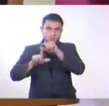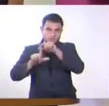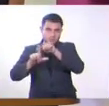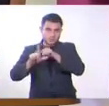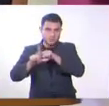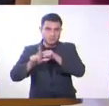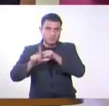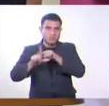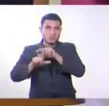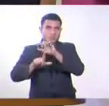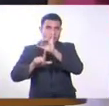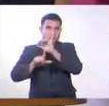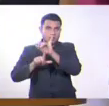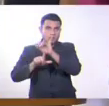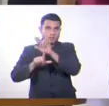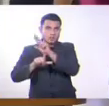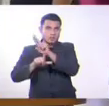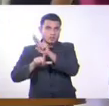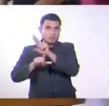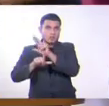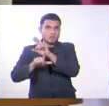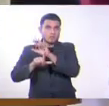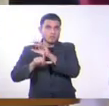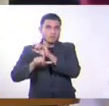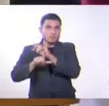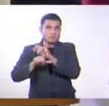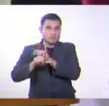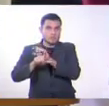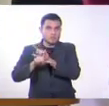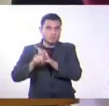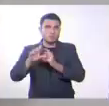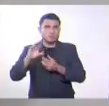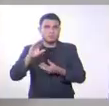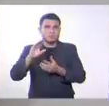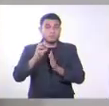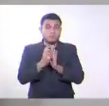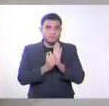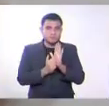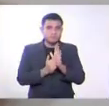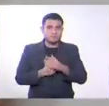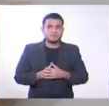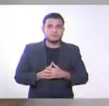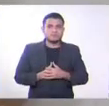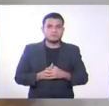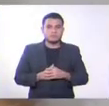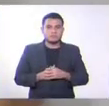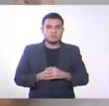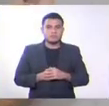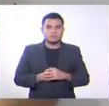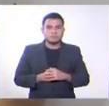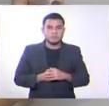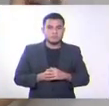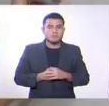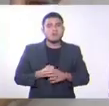y sub 2 menos y sub 1. también al cuadrado. Sí.